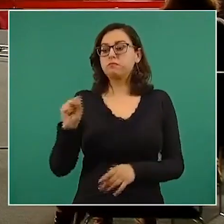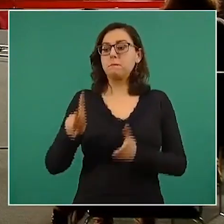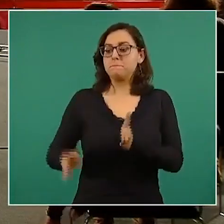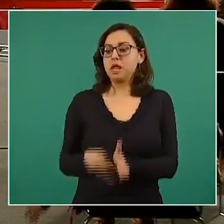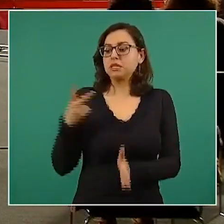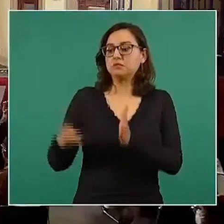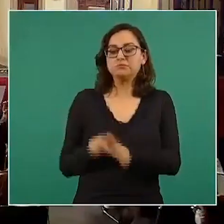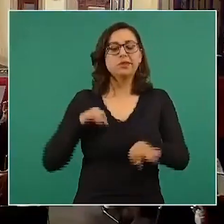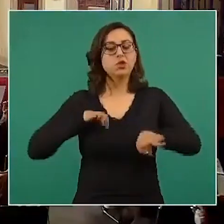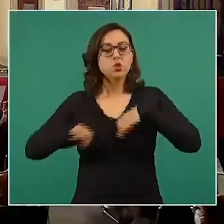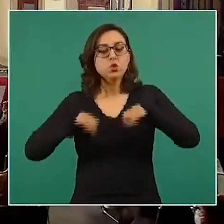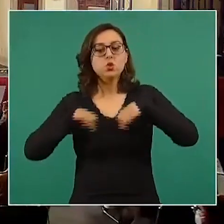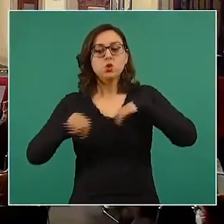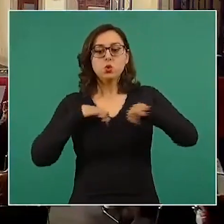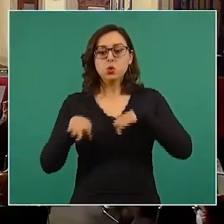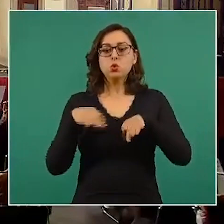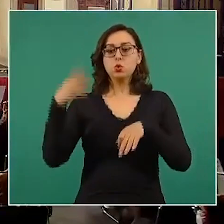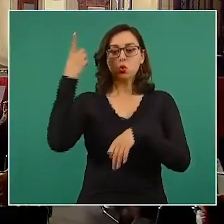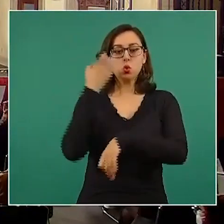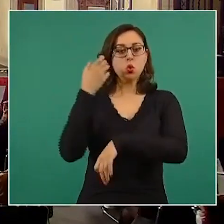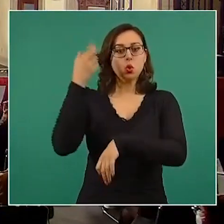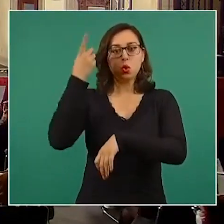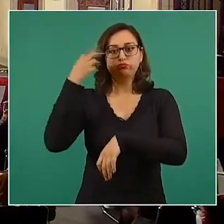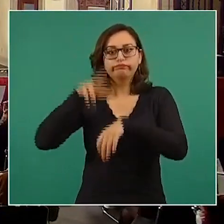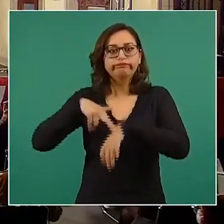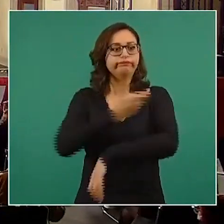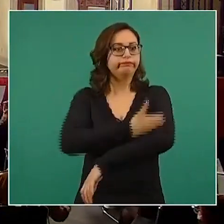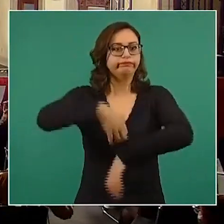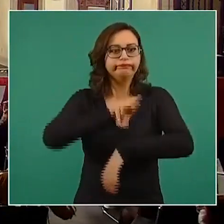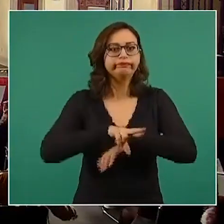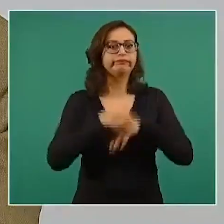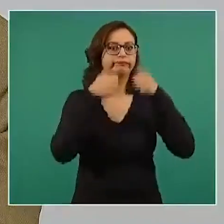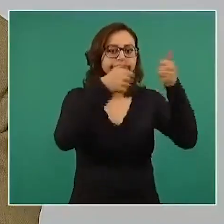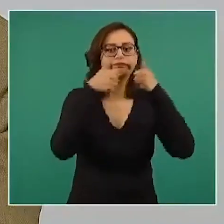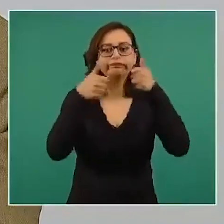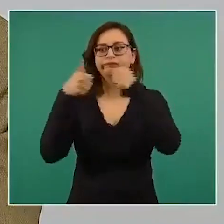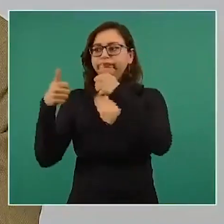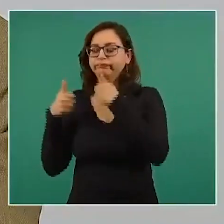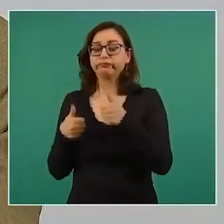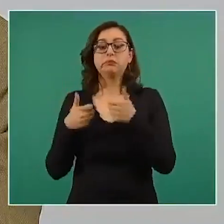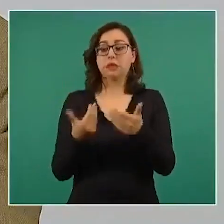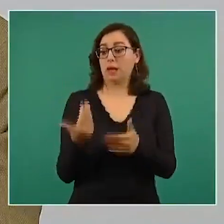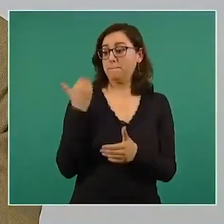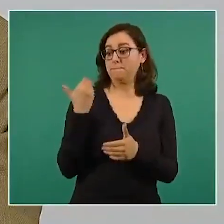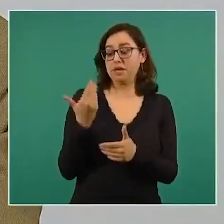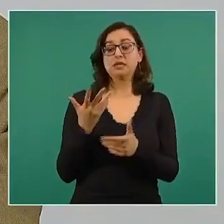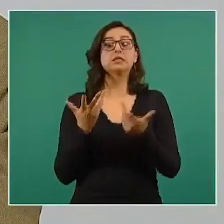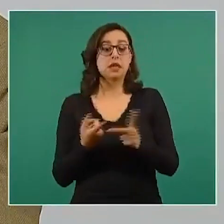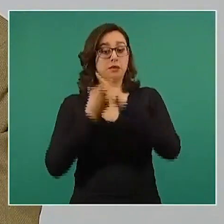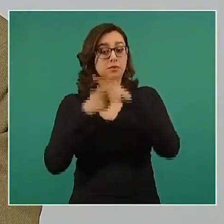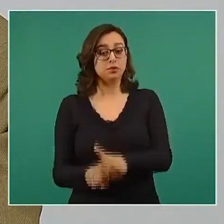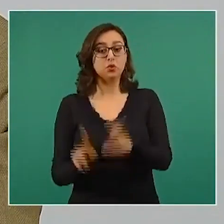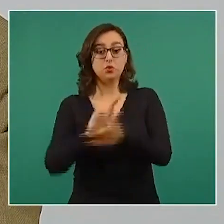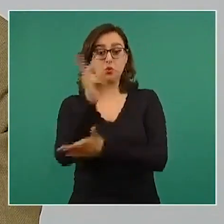de acciones de rectoría y de coordinación para la respuesta a la epidemia, y ahora más recientemente, desde que empezó el